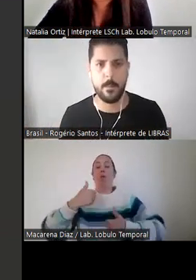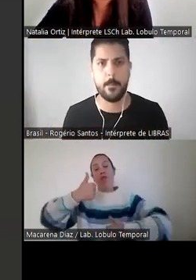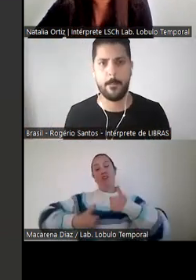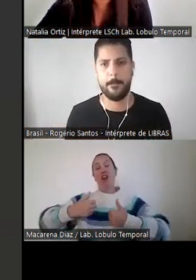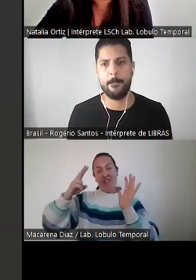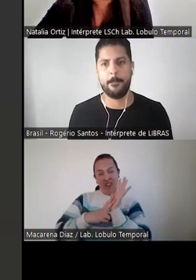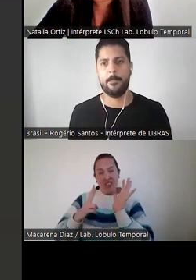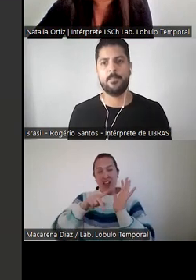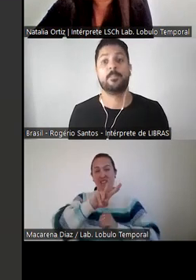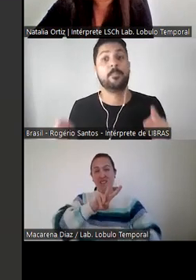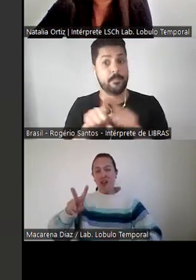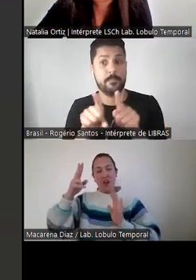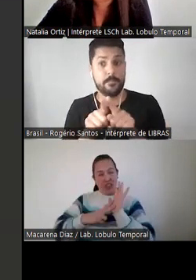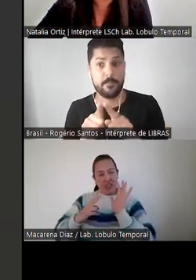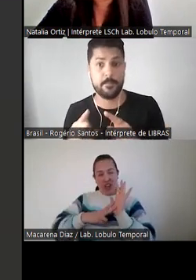y que no ocurre